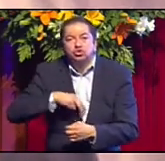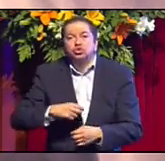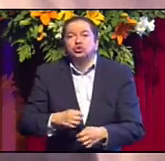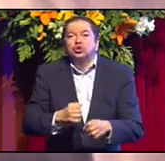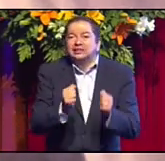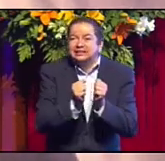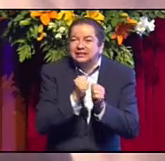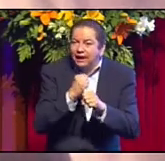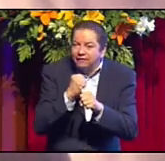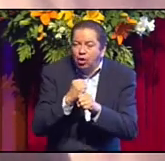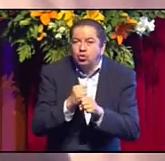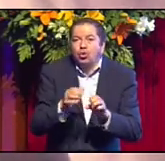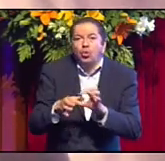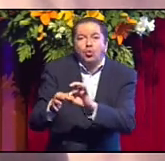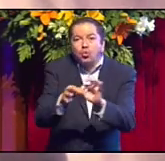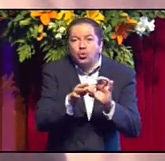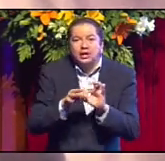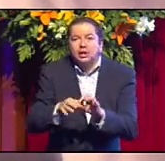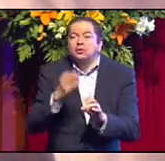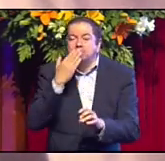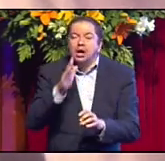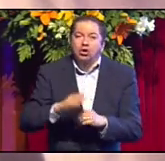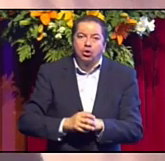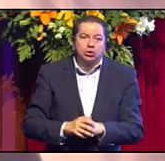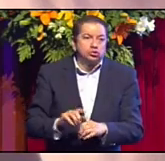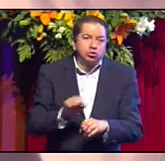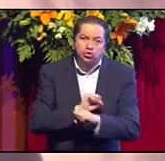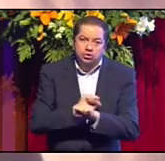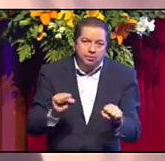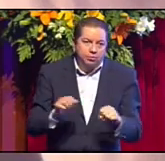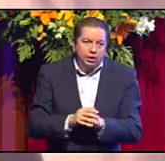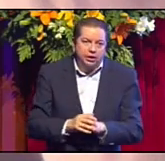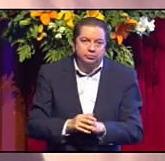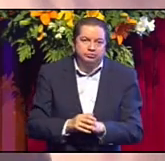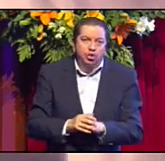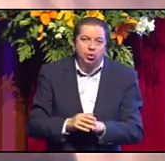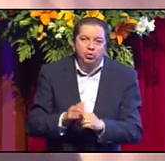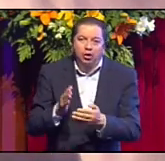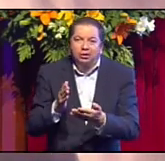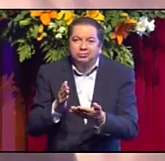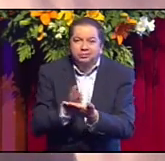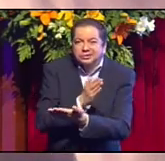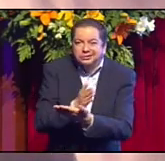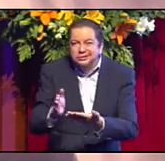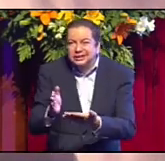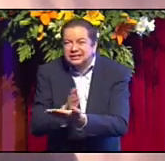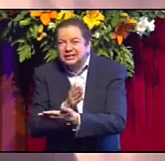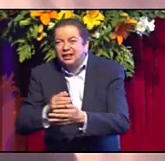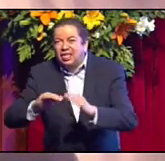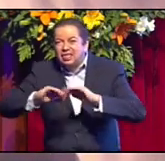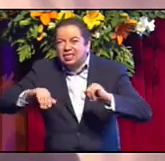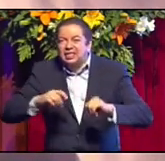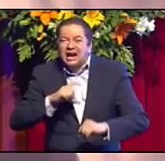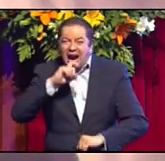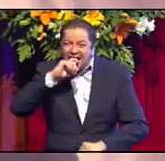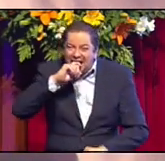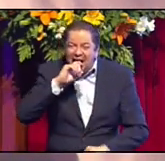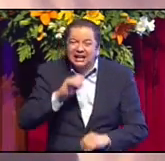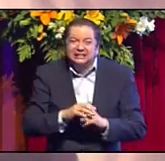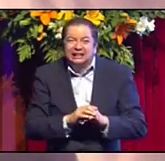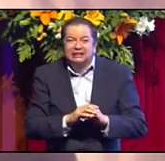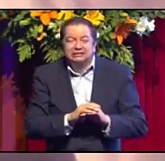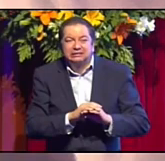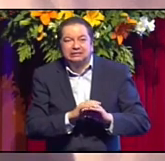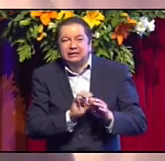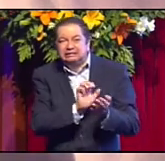mancomunado. Acá no pueden haber las órdenes de partido. Acá no pueden haber las envidias